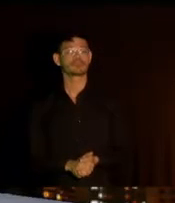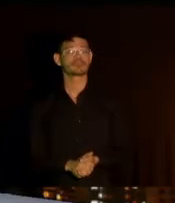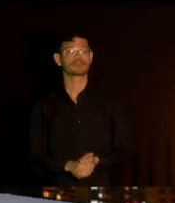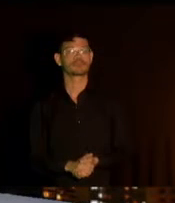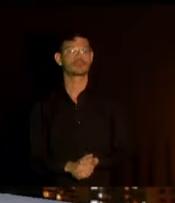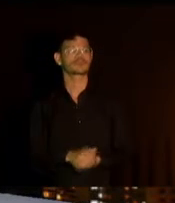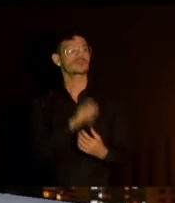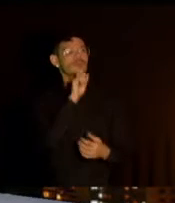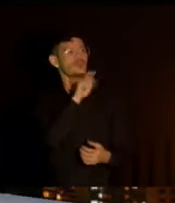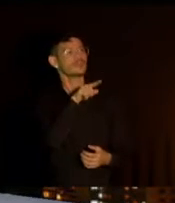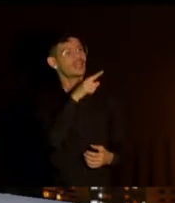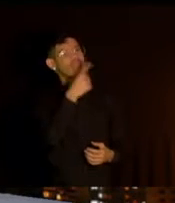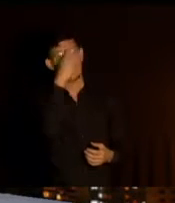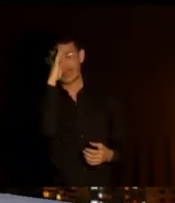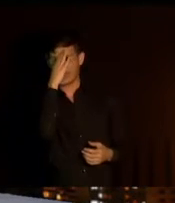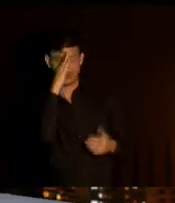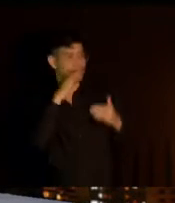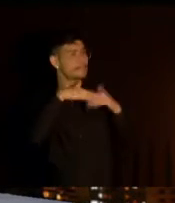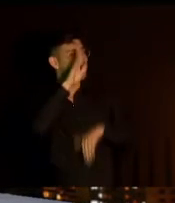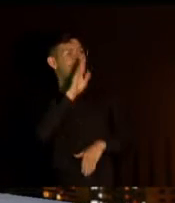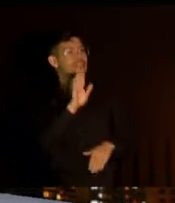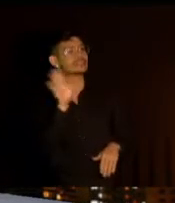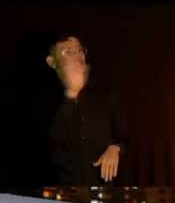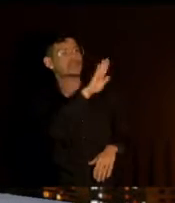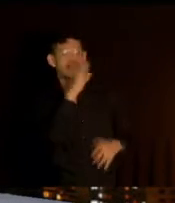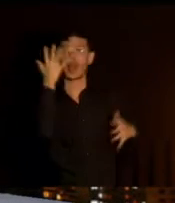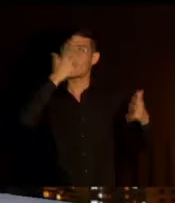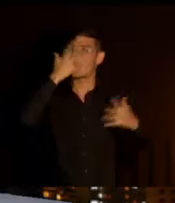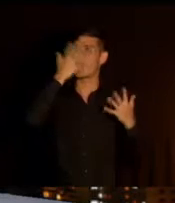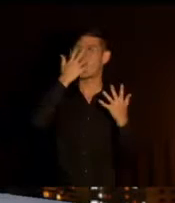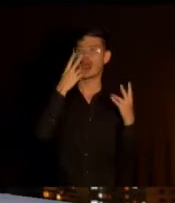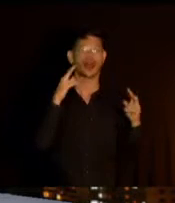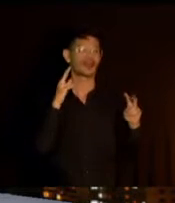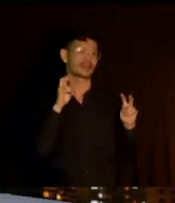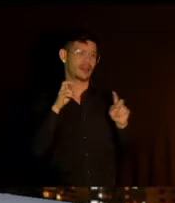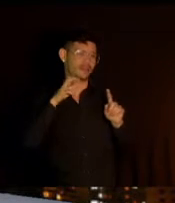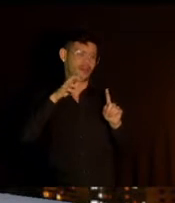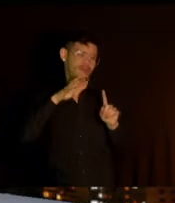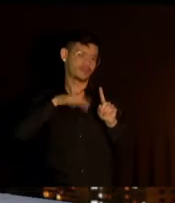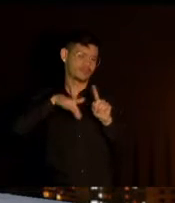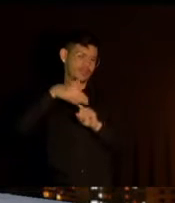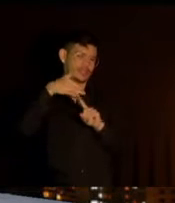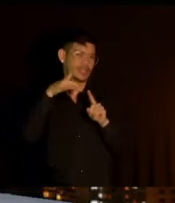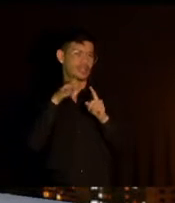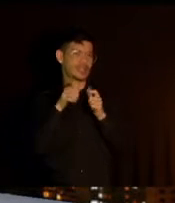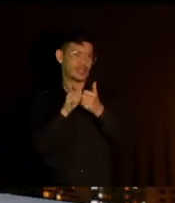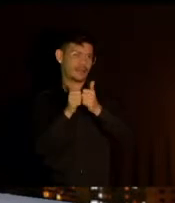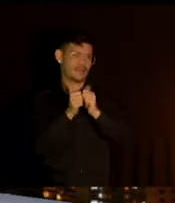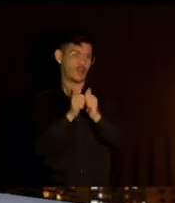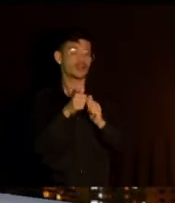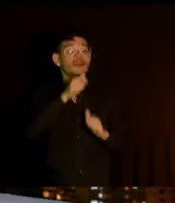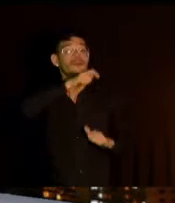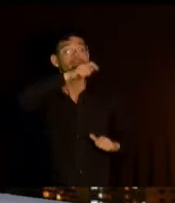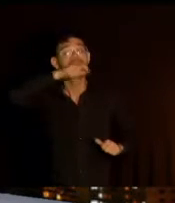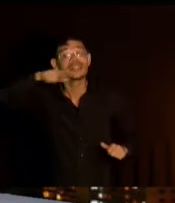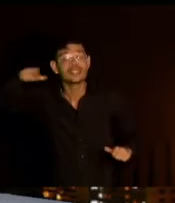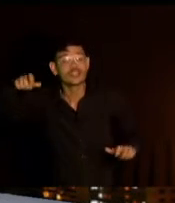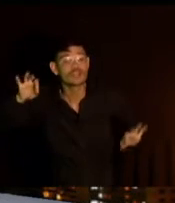esas dudas que más se han tenido que aclarar en el entorno deportista? Hablamos de los